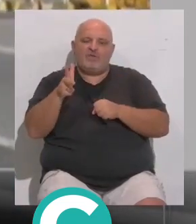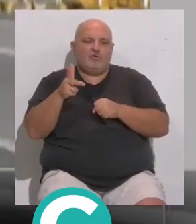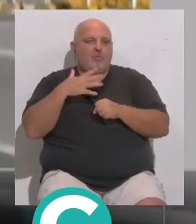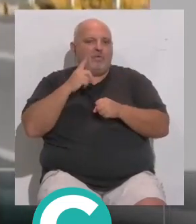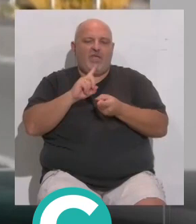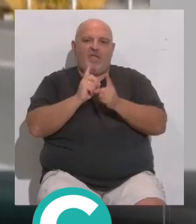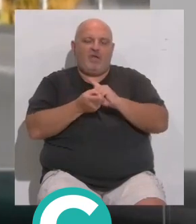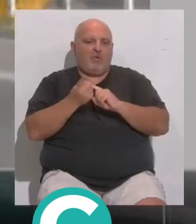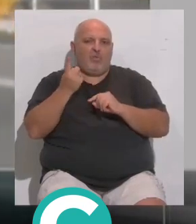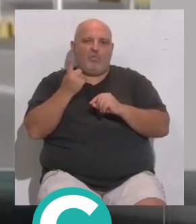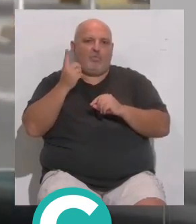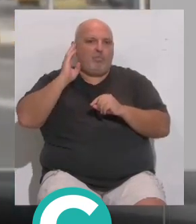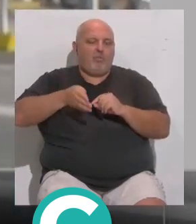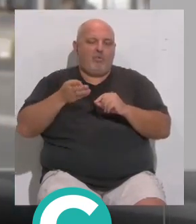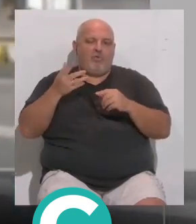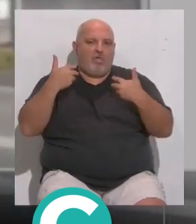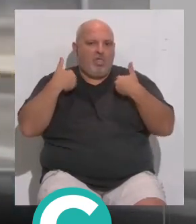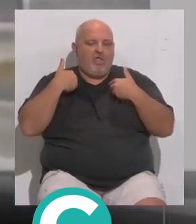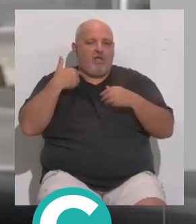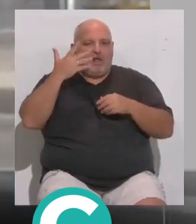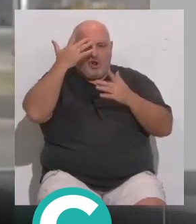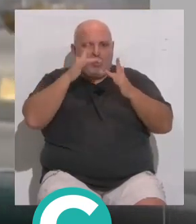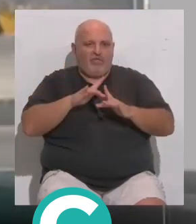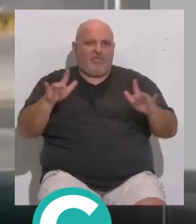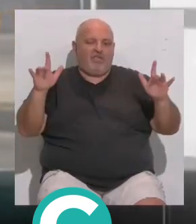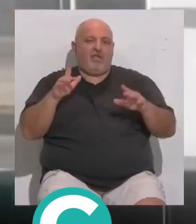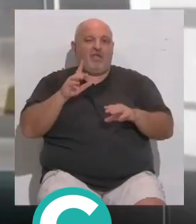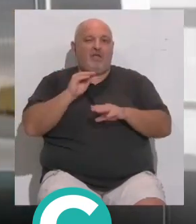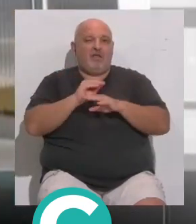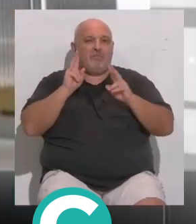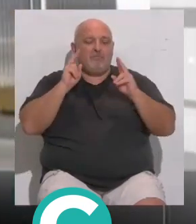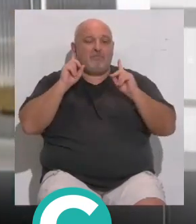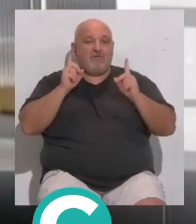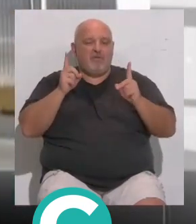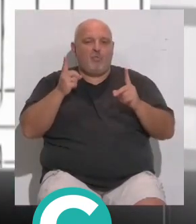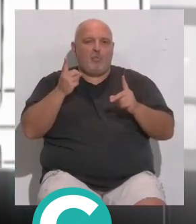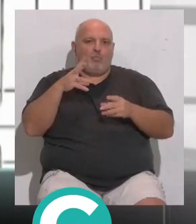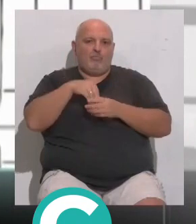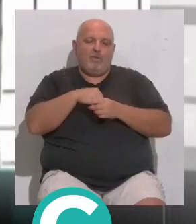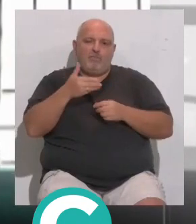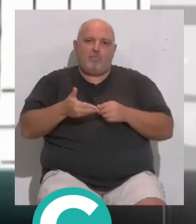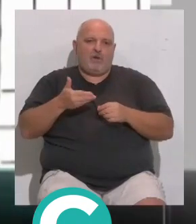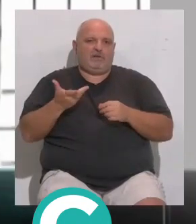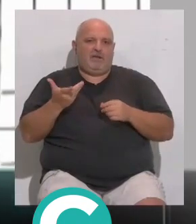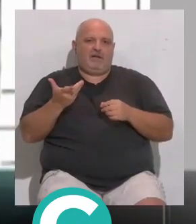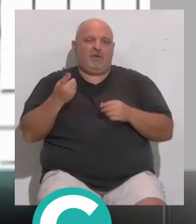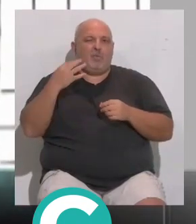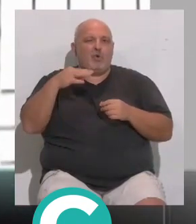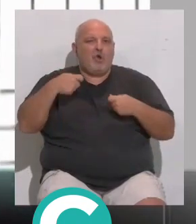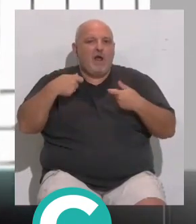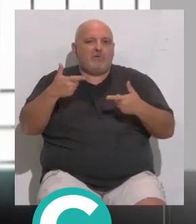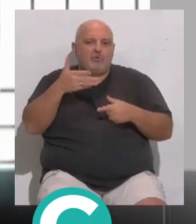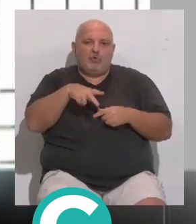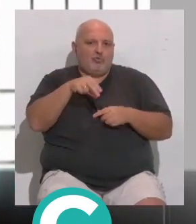puede transformar en una condena. Hay que coger conciencia de que la prevención es una inversión de vida. El único gasto que hay es la